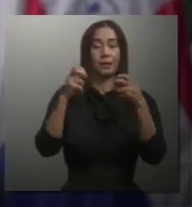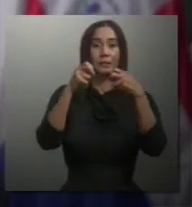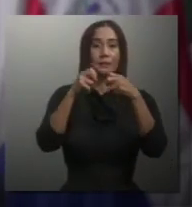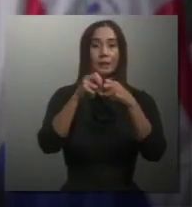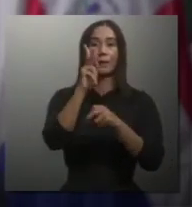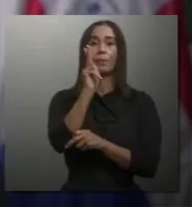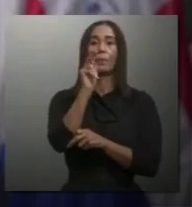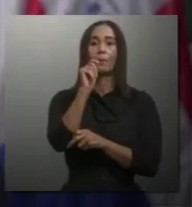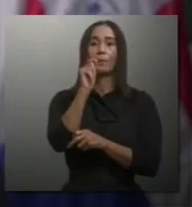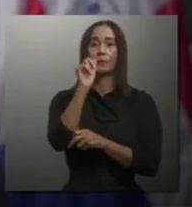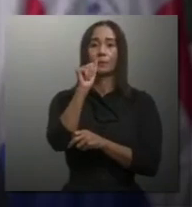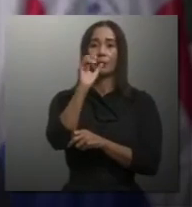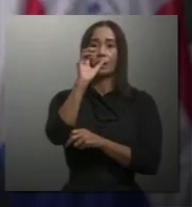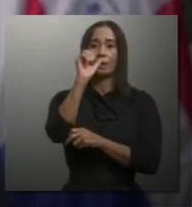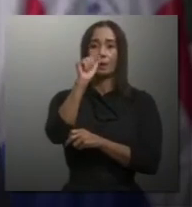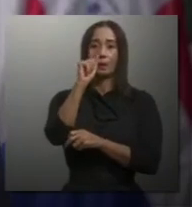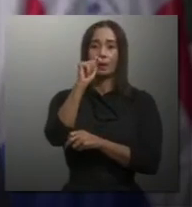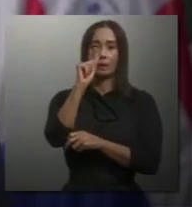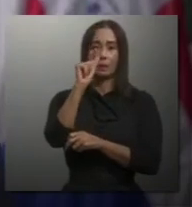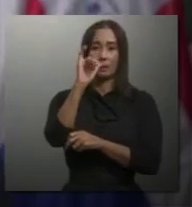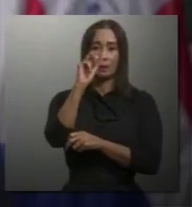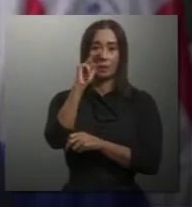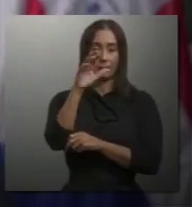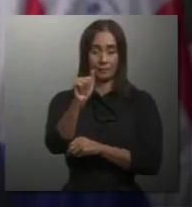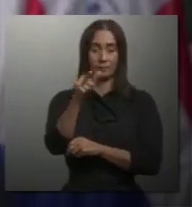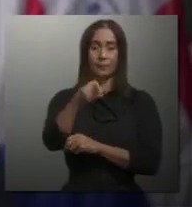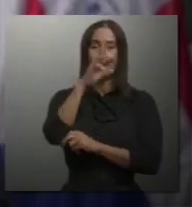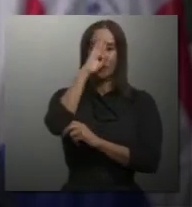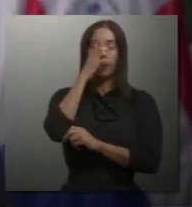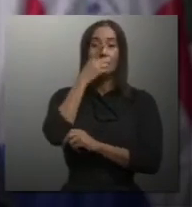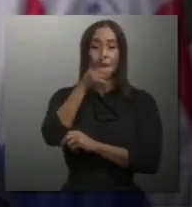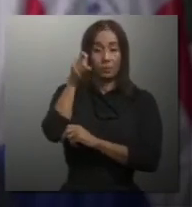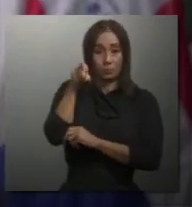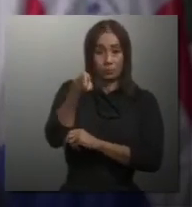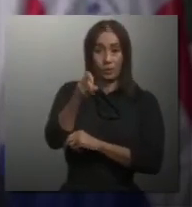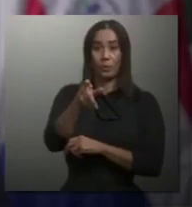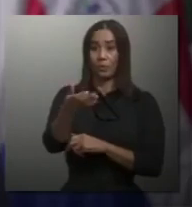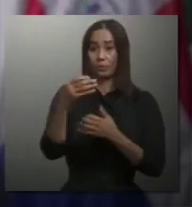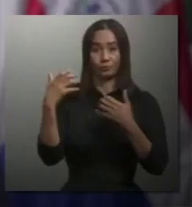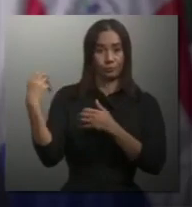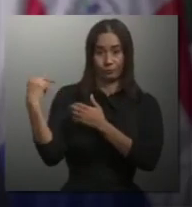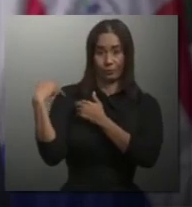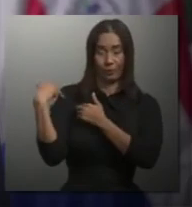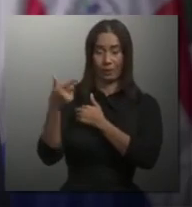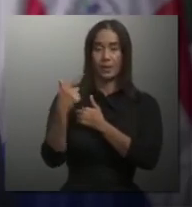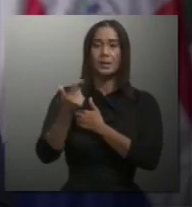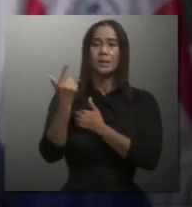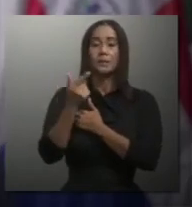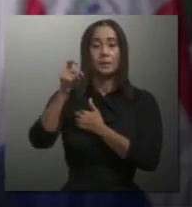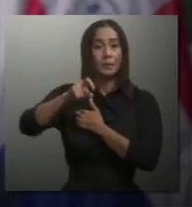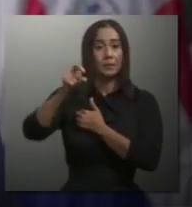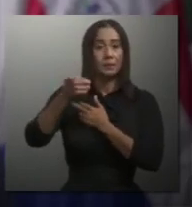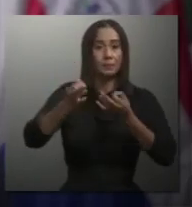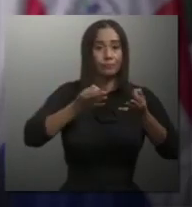y Ucrania y dice que el gobierno dominicano responderá adecuadamente. Quédate hasta el final para que te dé cuenta